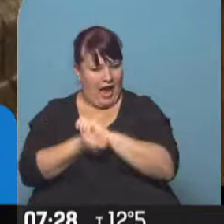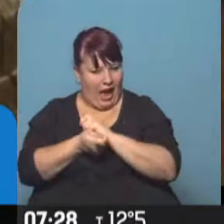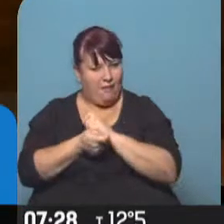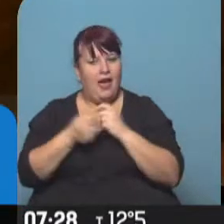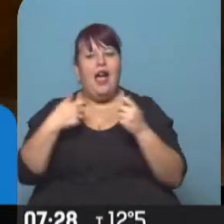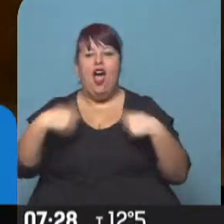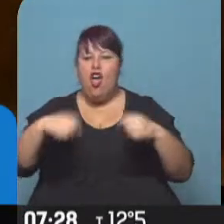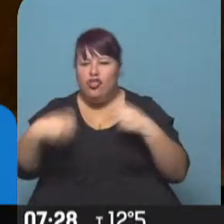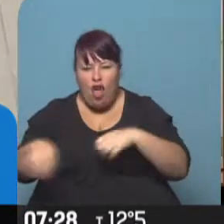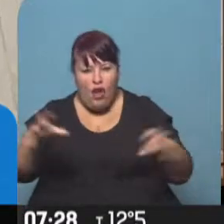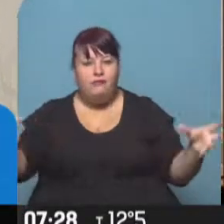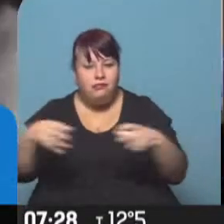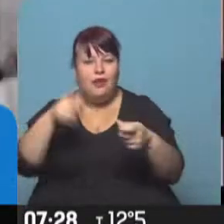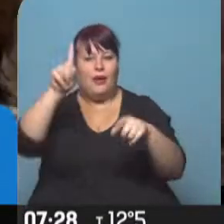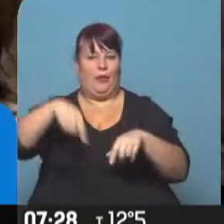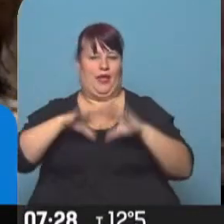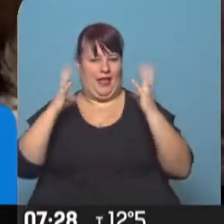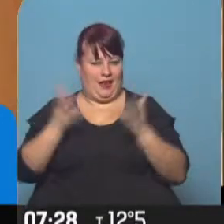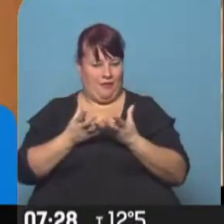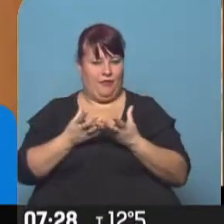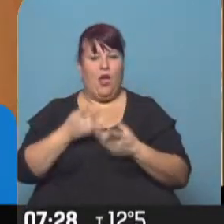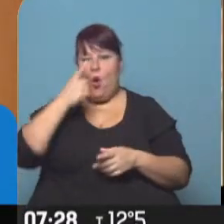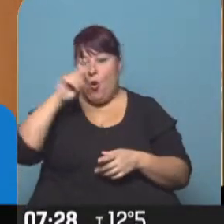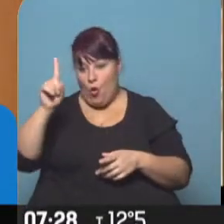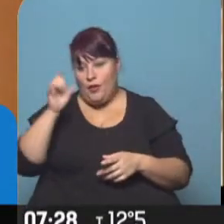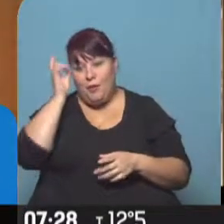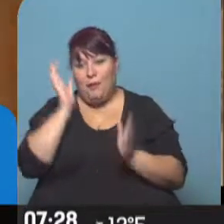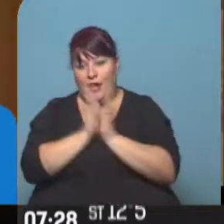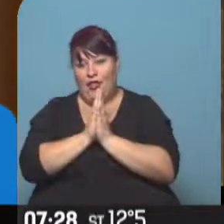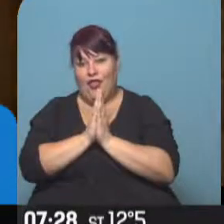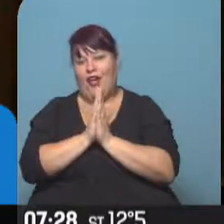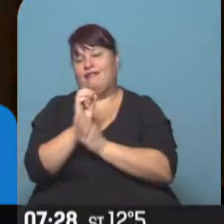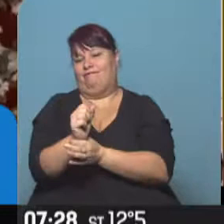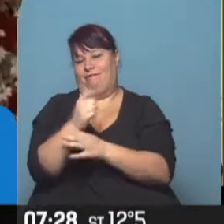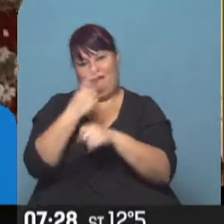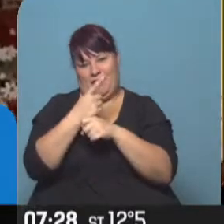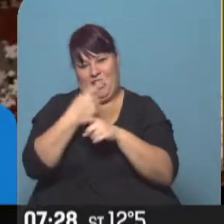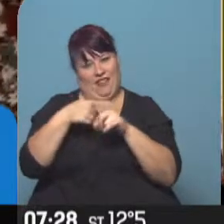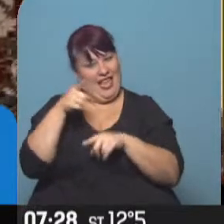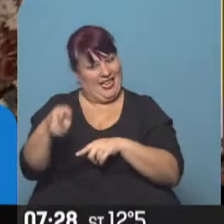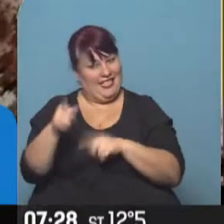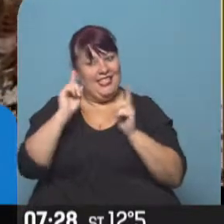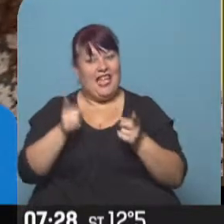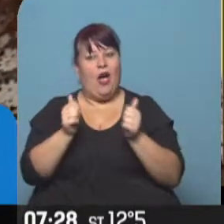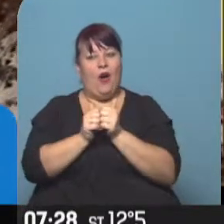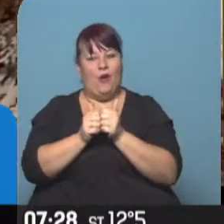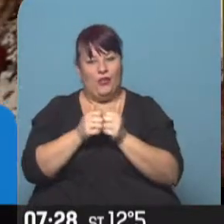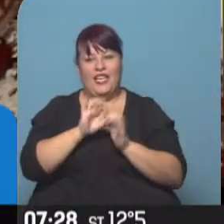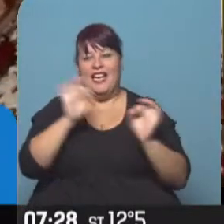consume desperdicio y genera recursos. Lo último, bueno, Mariano me perdona porque la estrella tremenda del festival es ella, además porque está con Nadie Nos